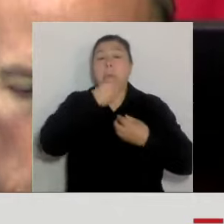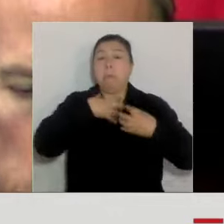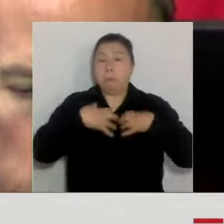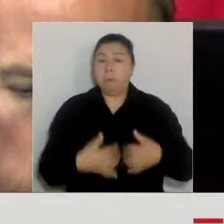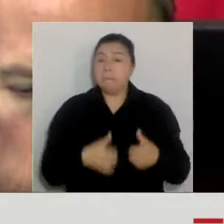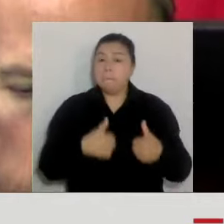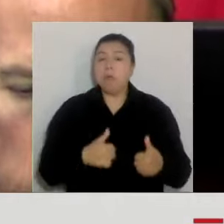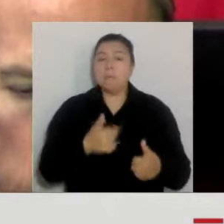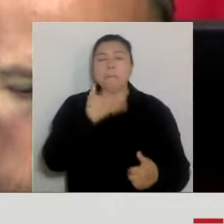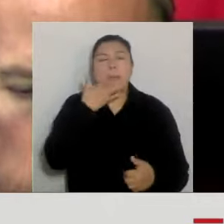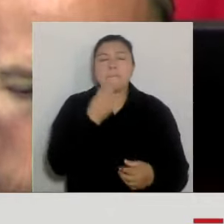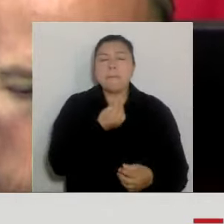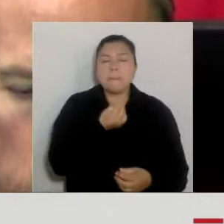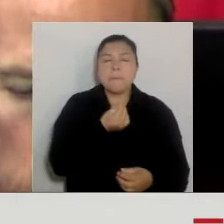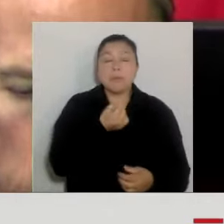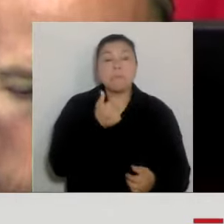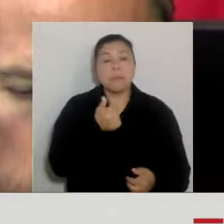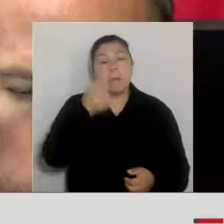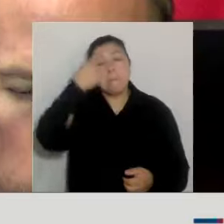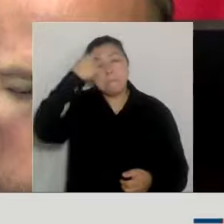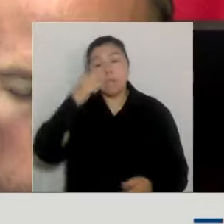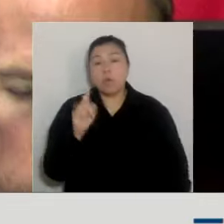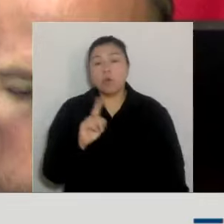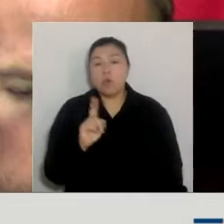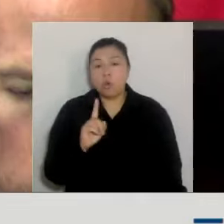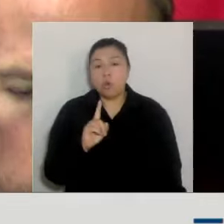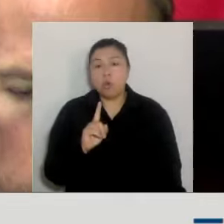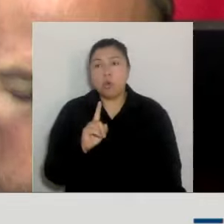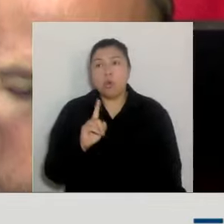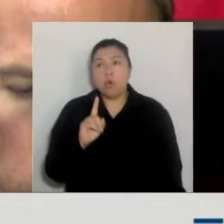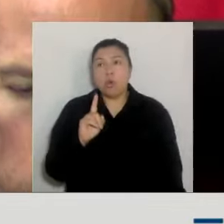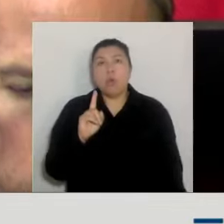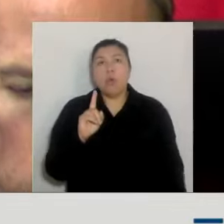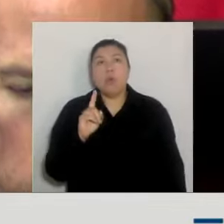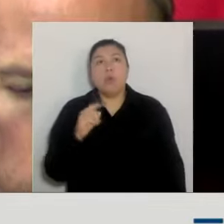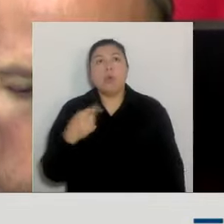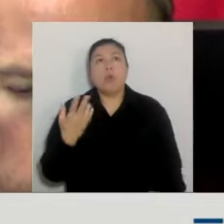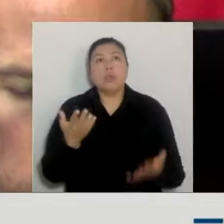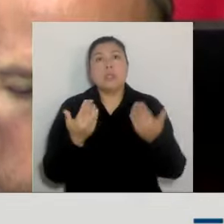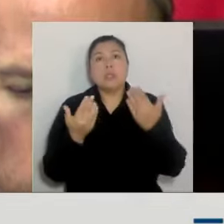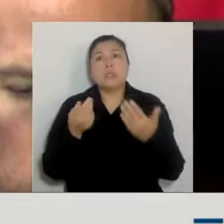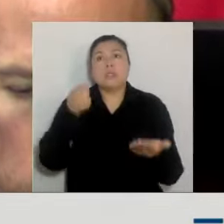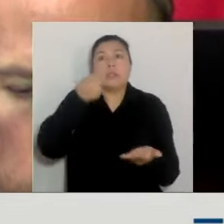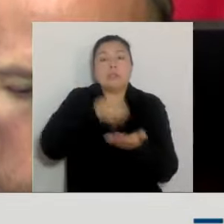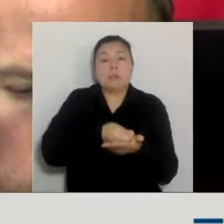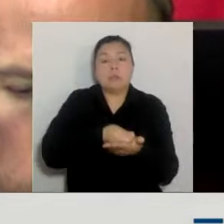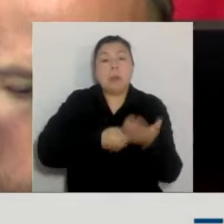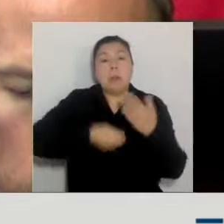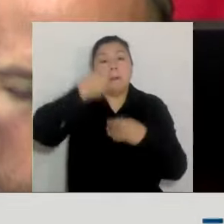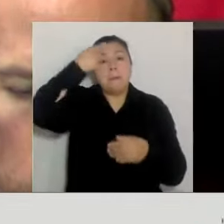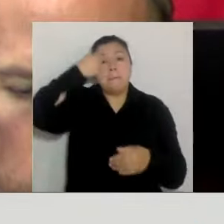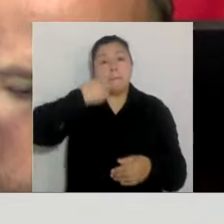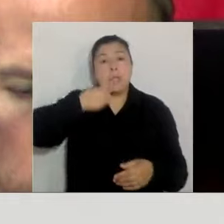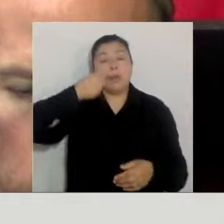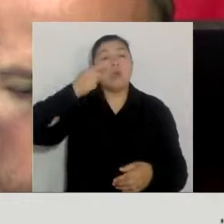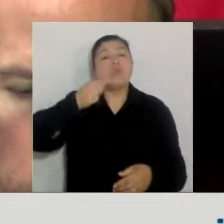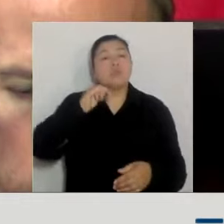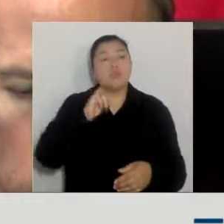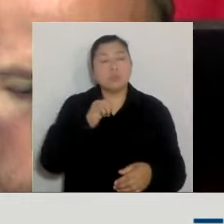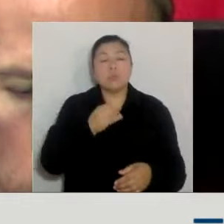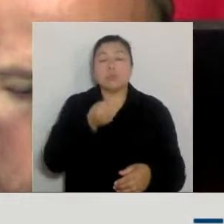sabroso pero que no es lo que ellos buscaban comprar si son alimentos